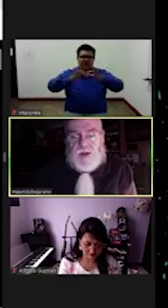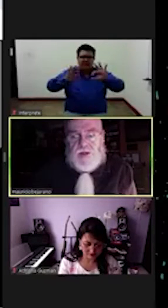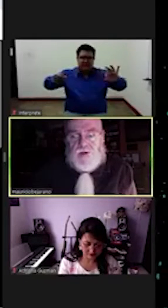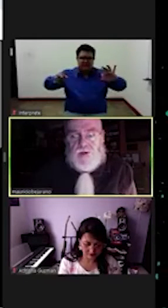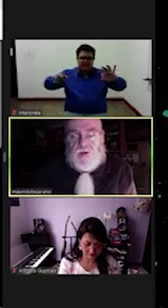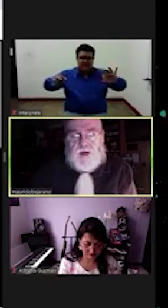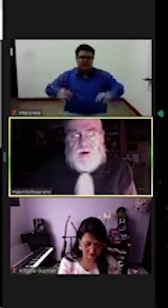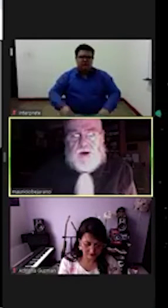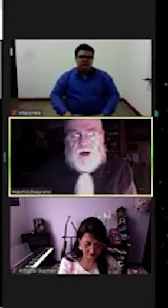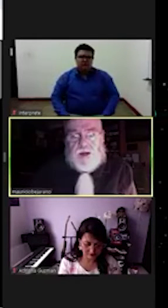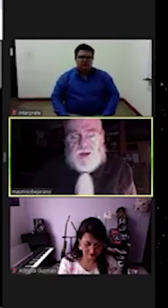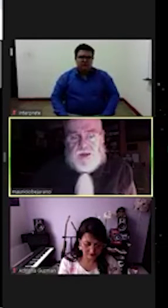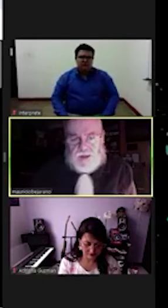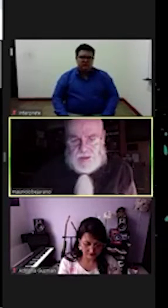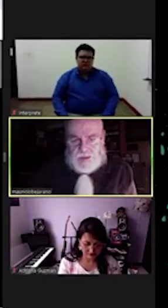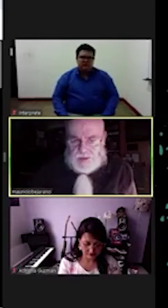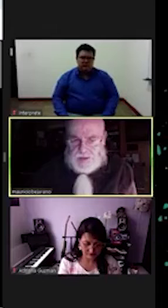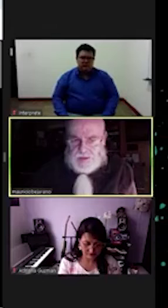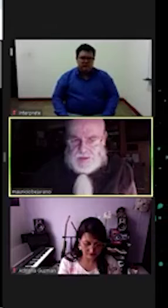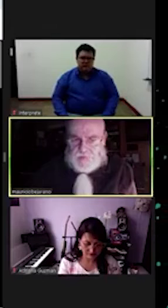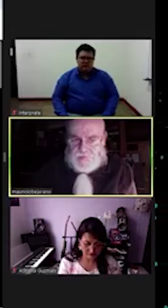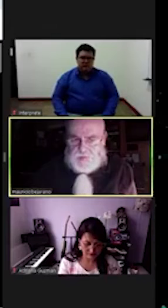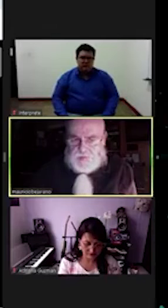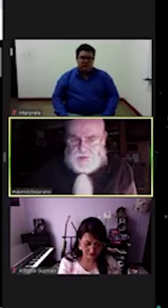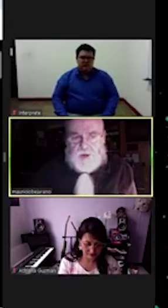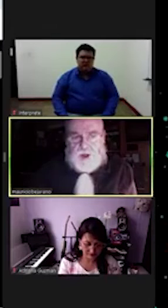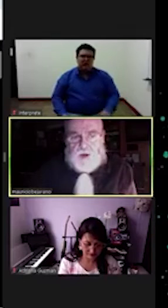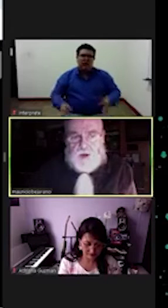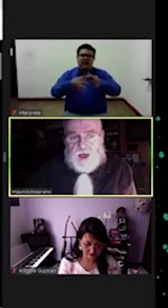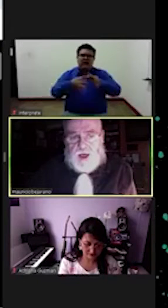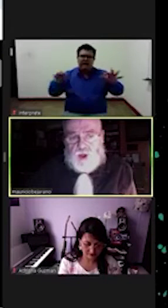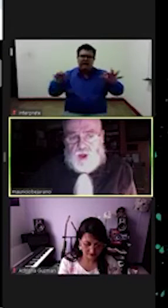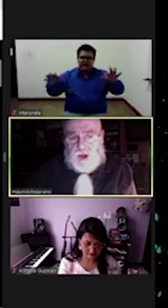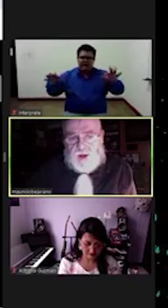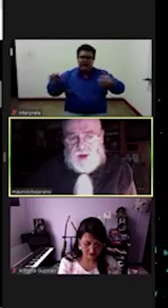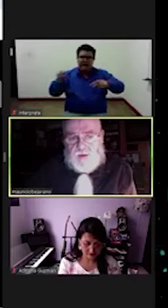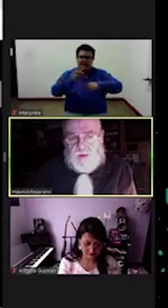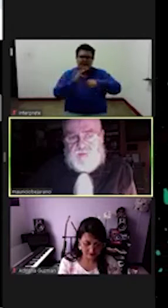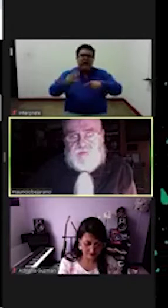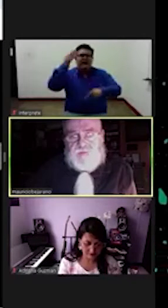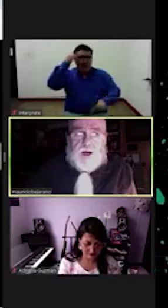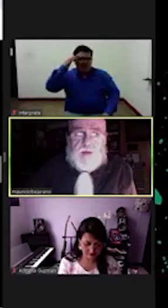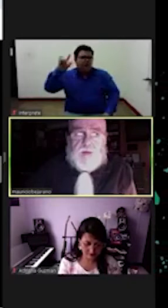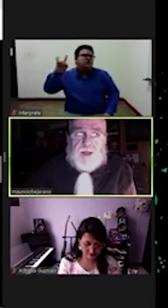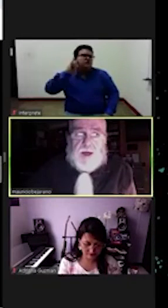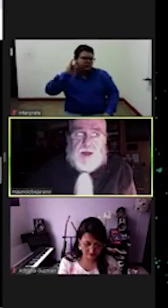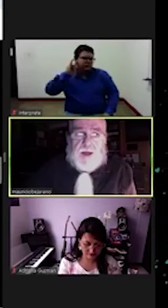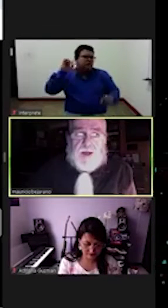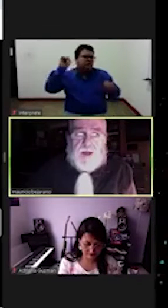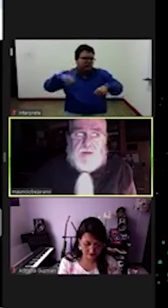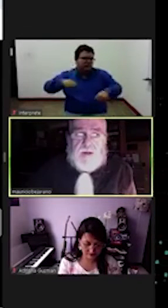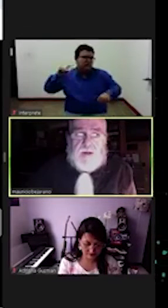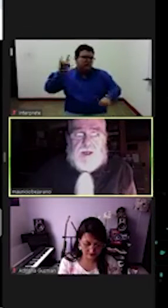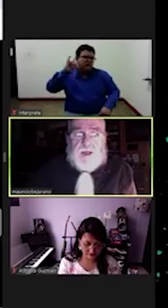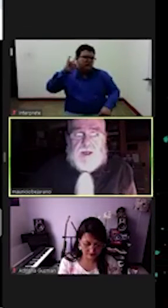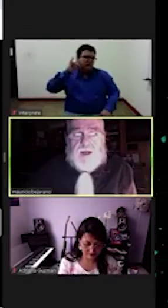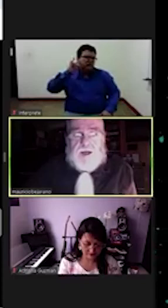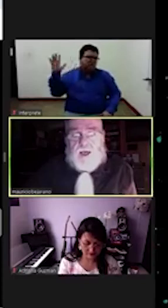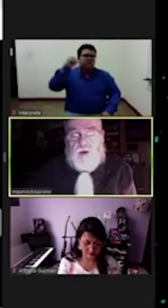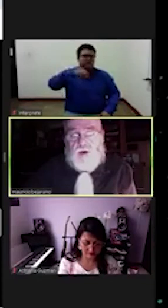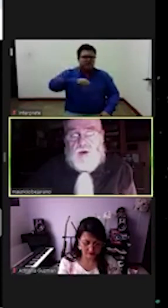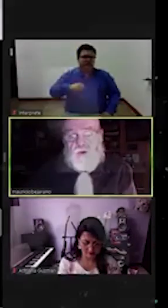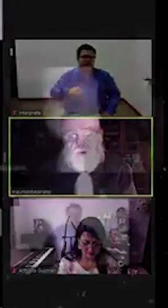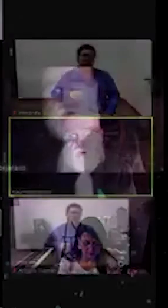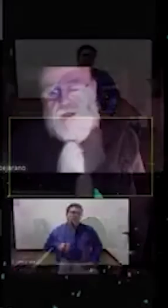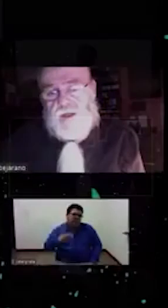Aparece un enlace que los va a llevar a la posibilidad de escuchar. Los va a mandar, obviamente,